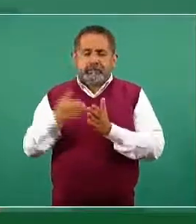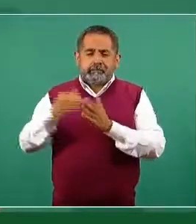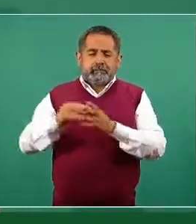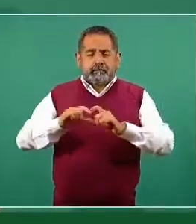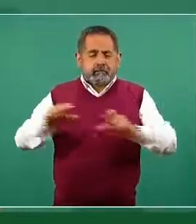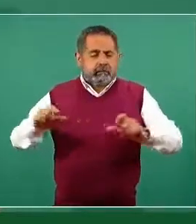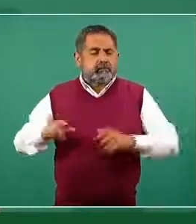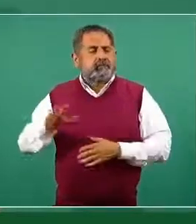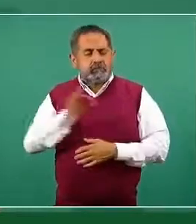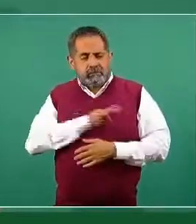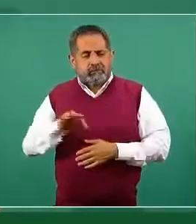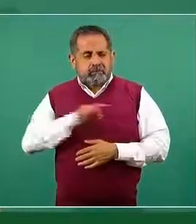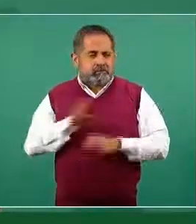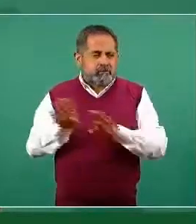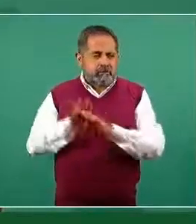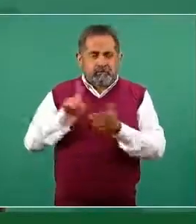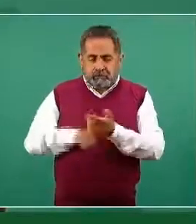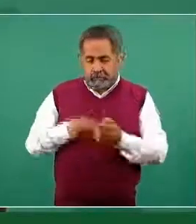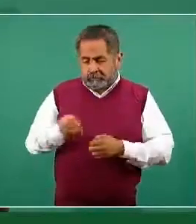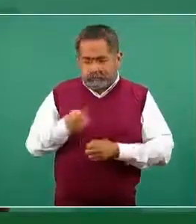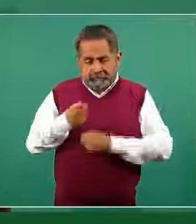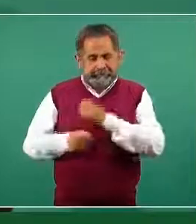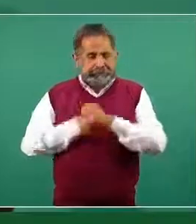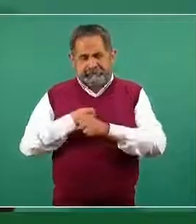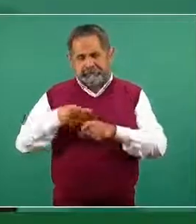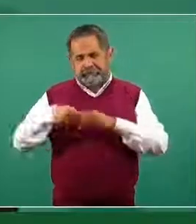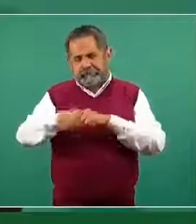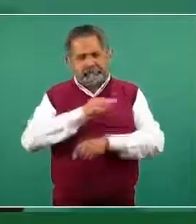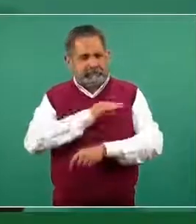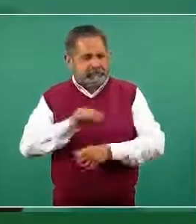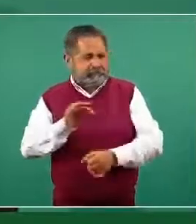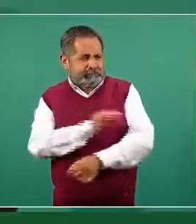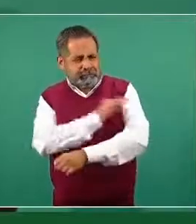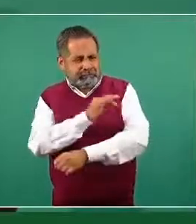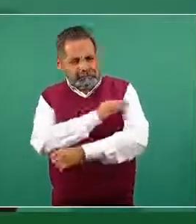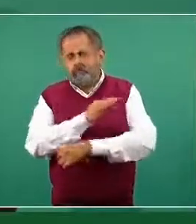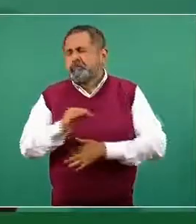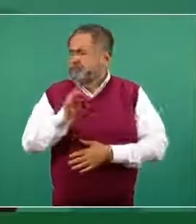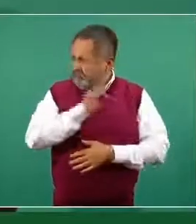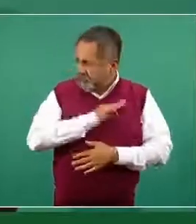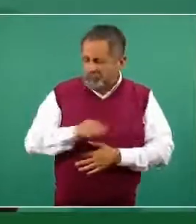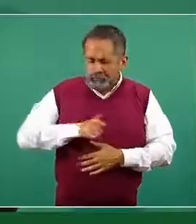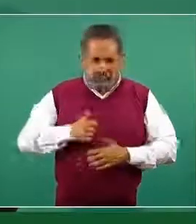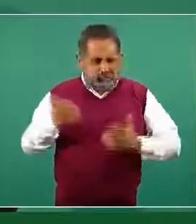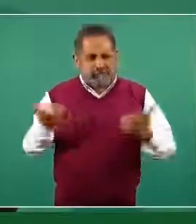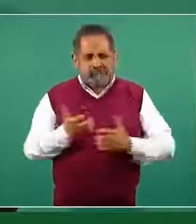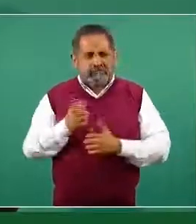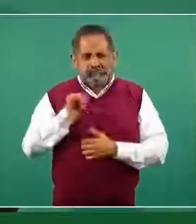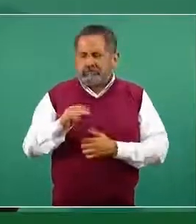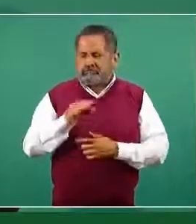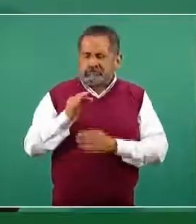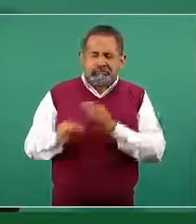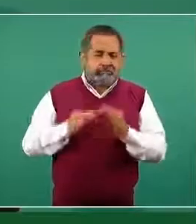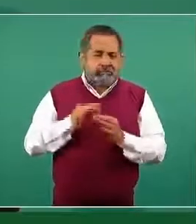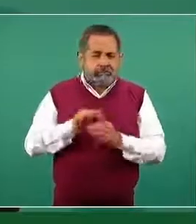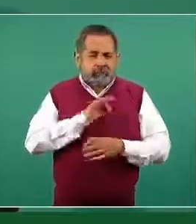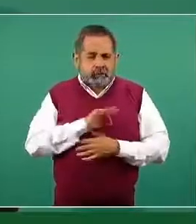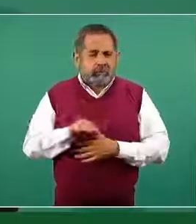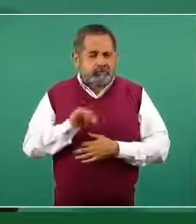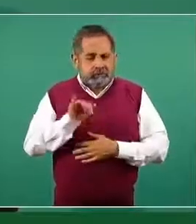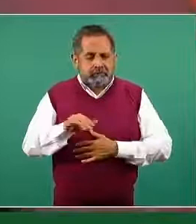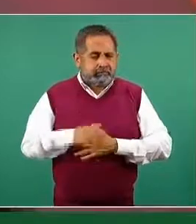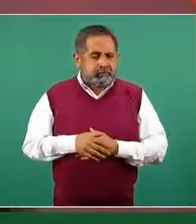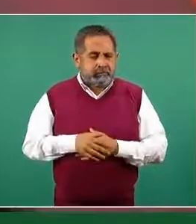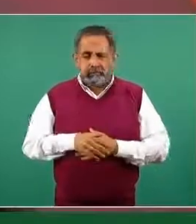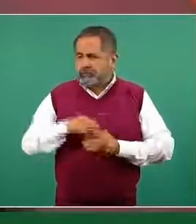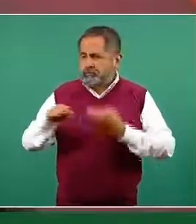lo podremos lograr este mismo año si todo sale como está contemplado y planeado, y